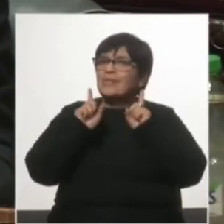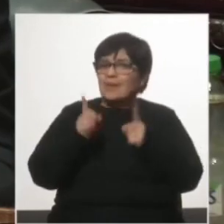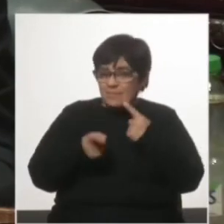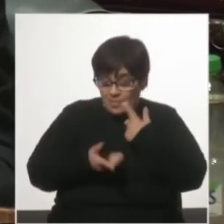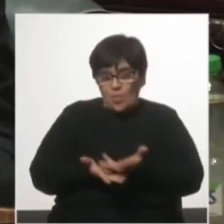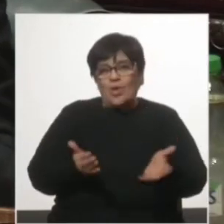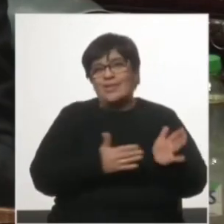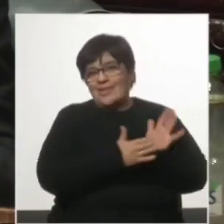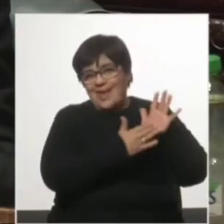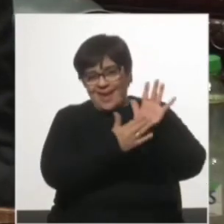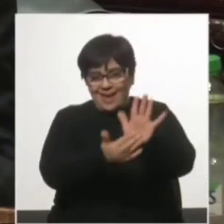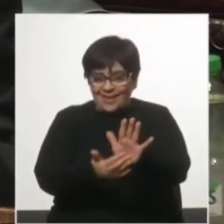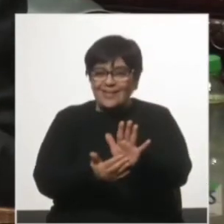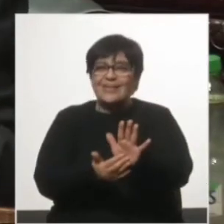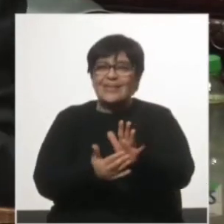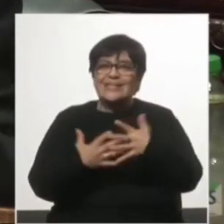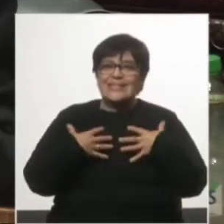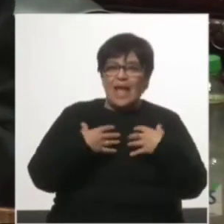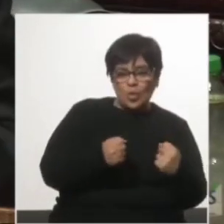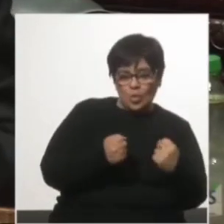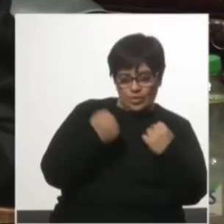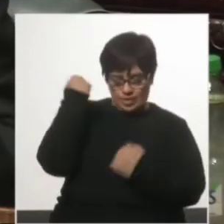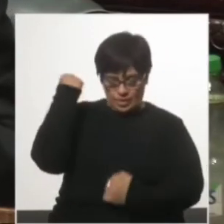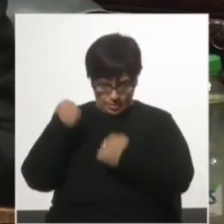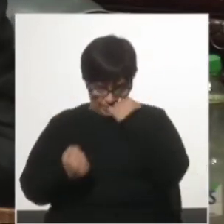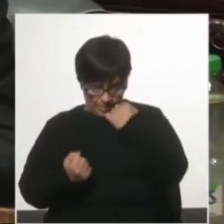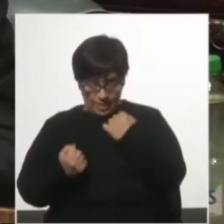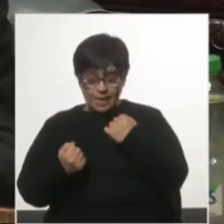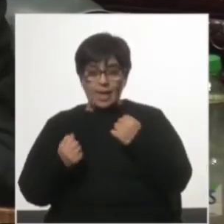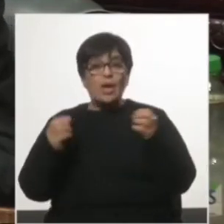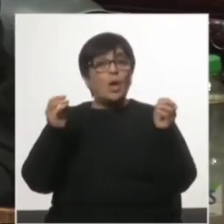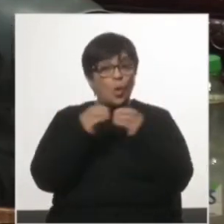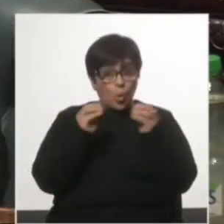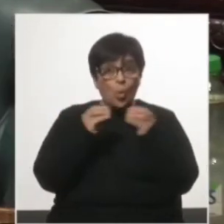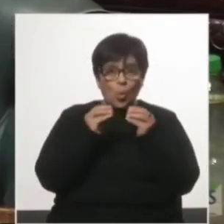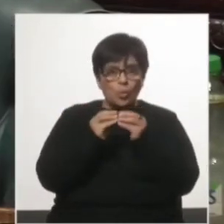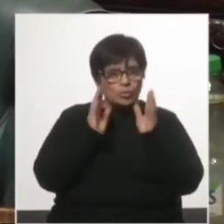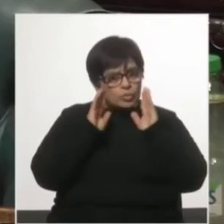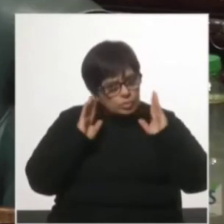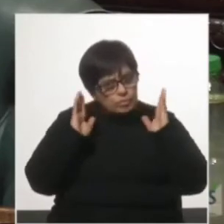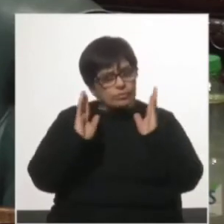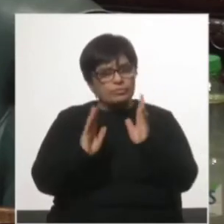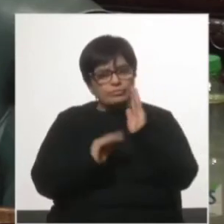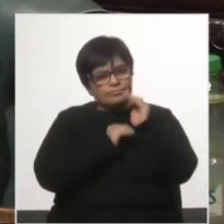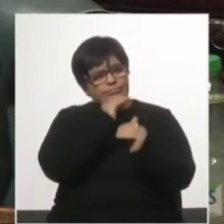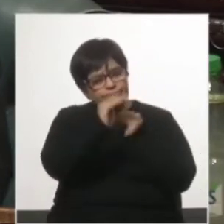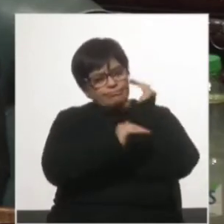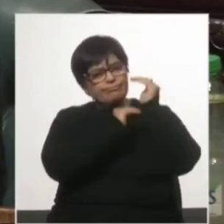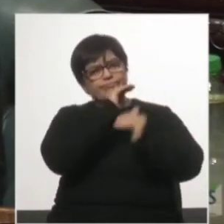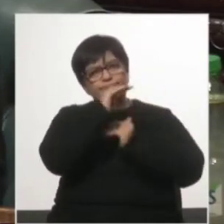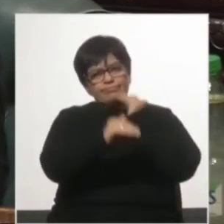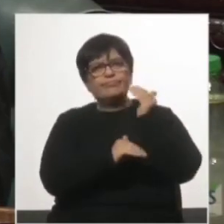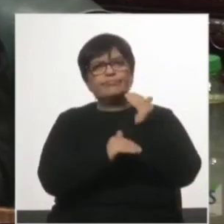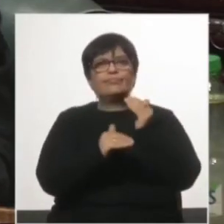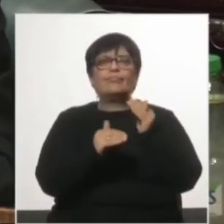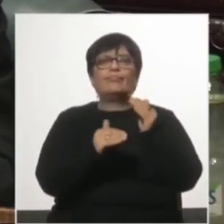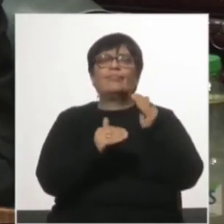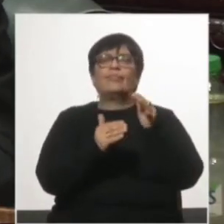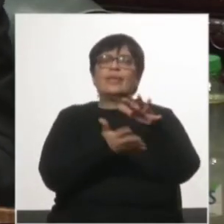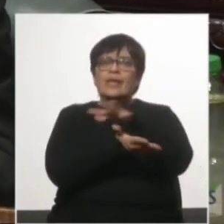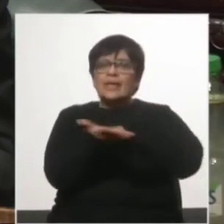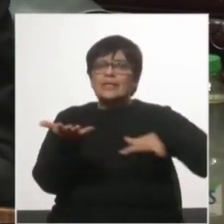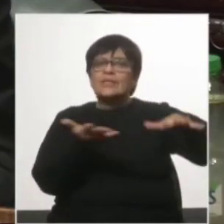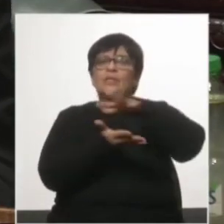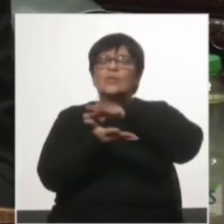idea de que salud y economía pueden verse juntos, evolucionando en lógica de un círculo